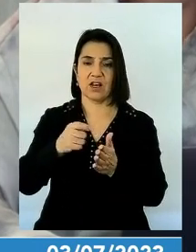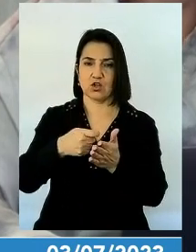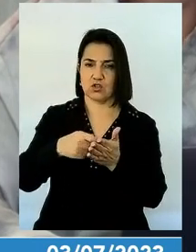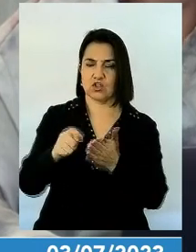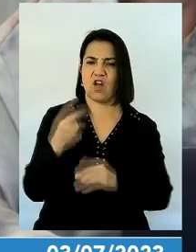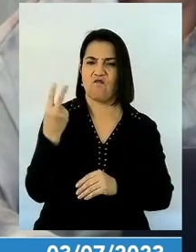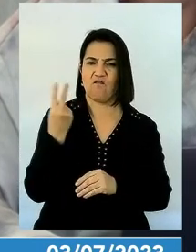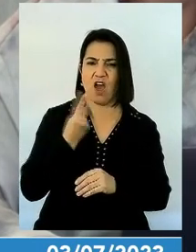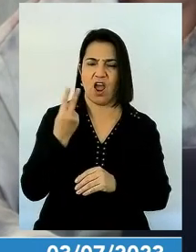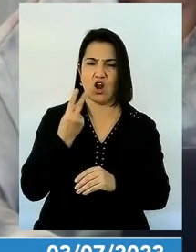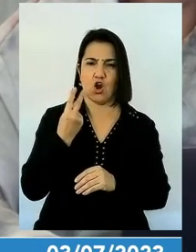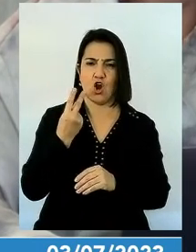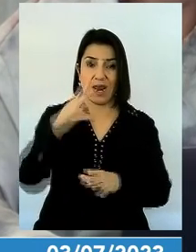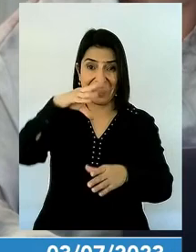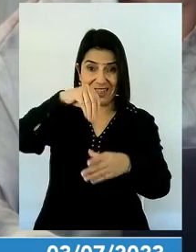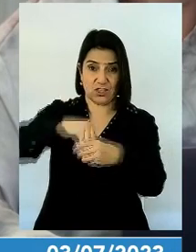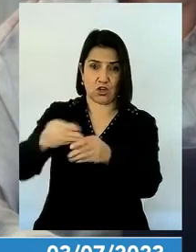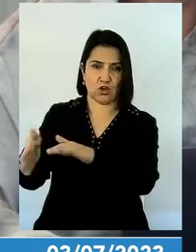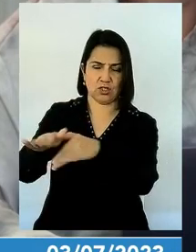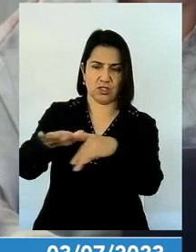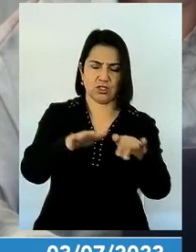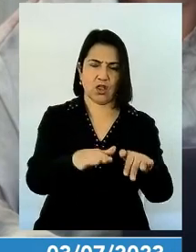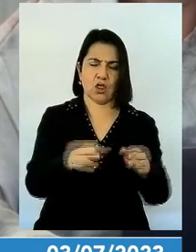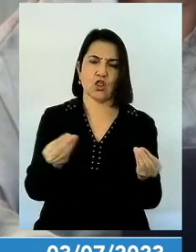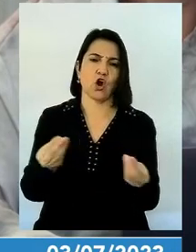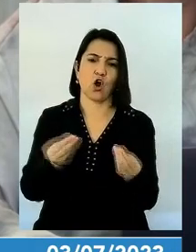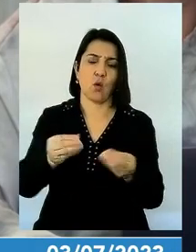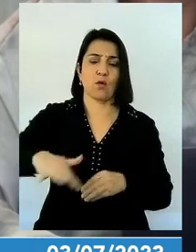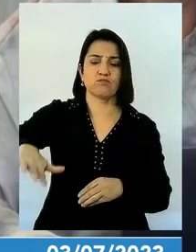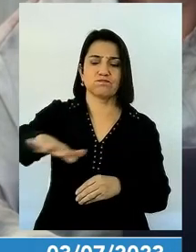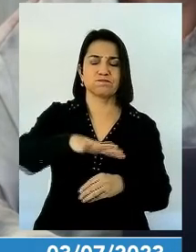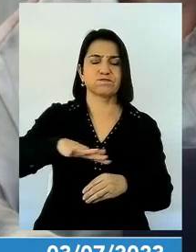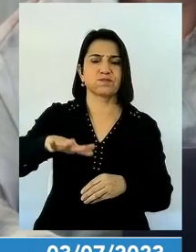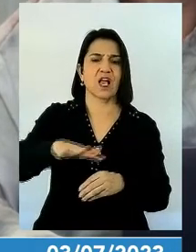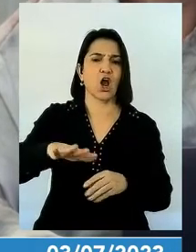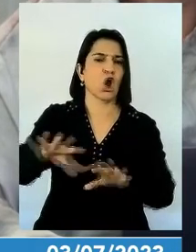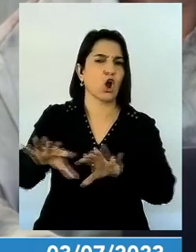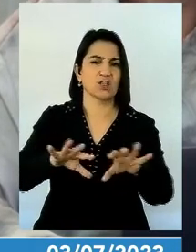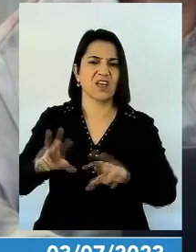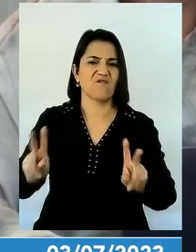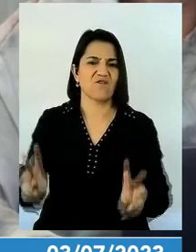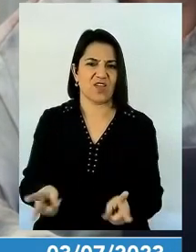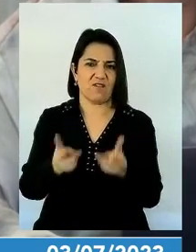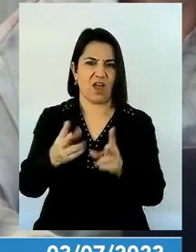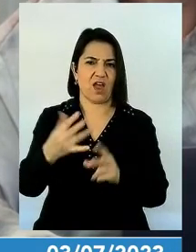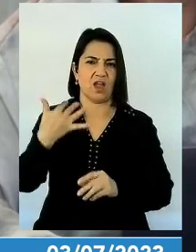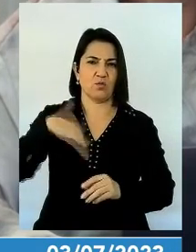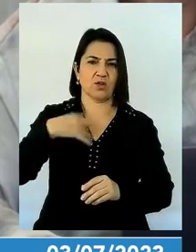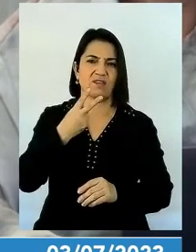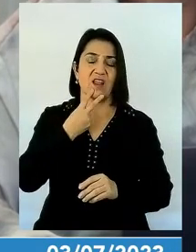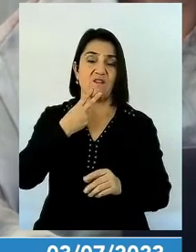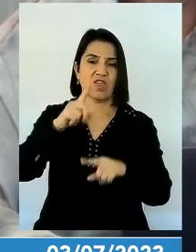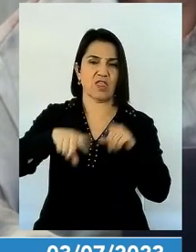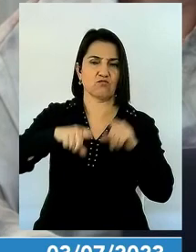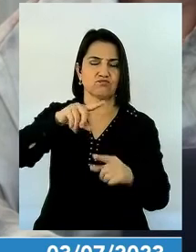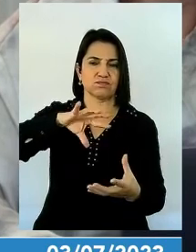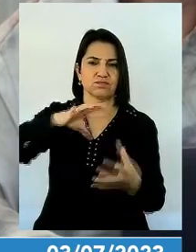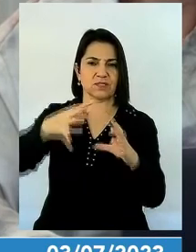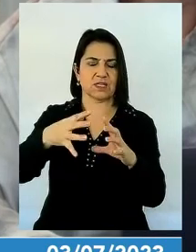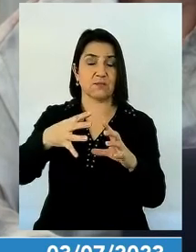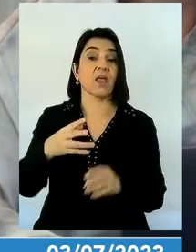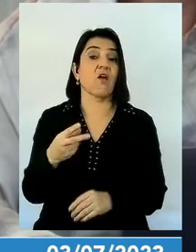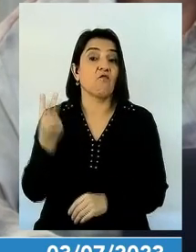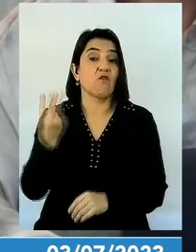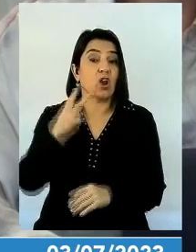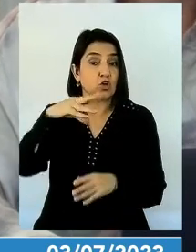como entidades vivas y fundamentales para la vida en el planeta. El valor intrínseco implica reconocer que